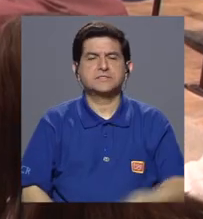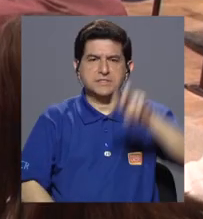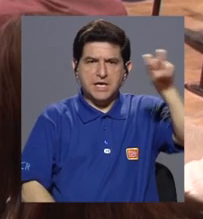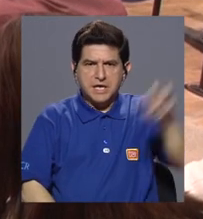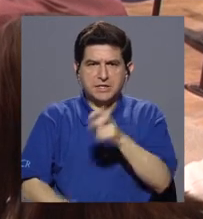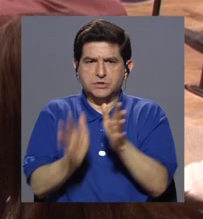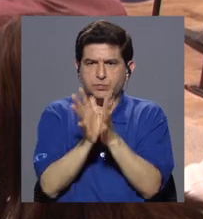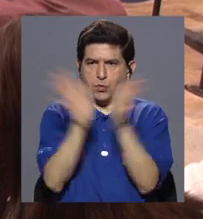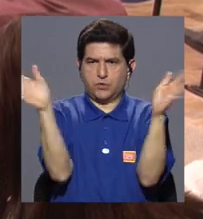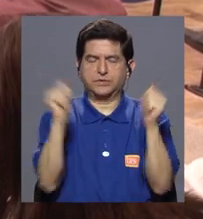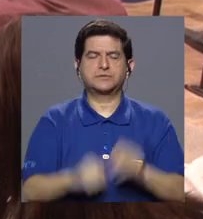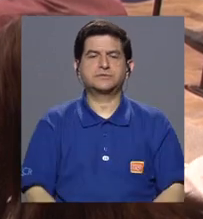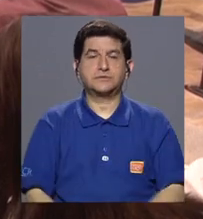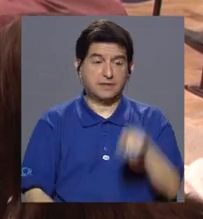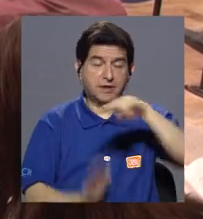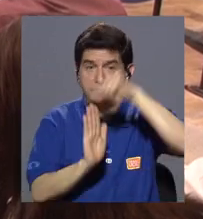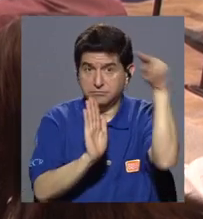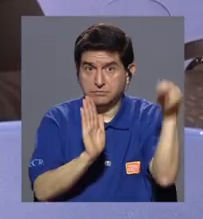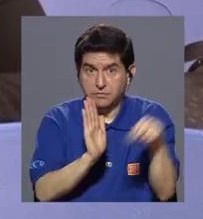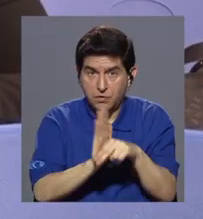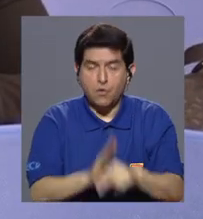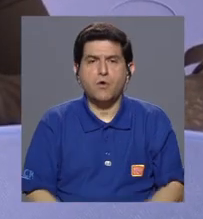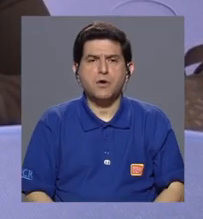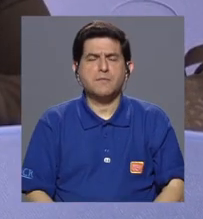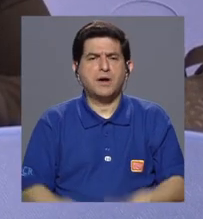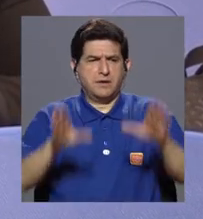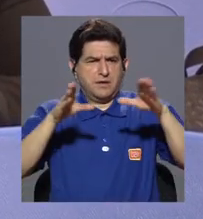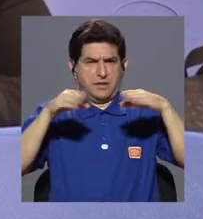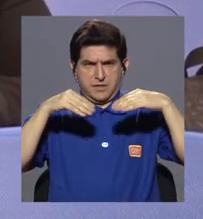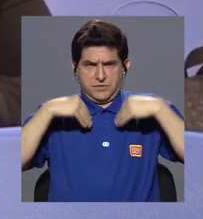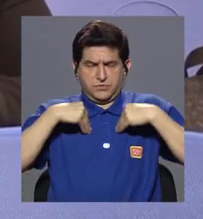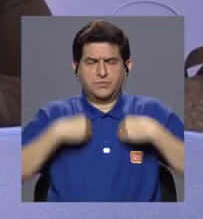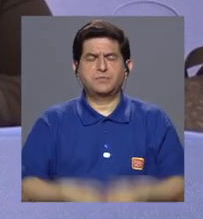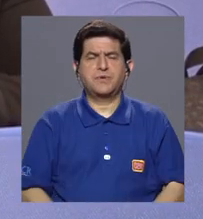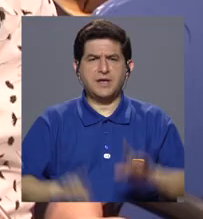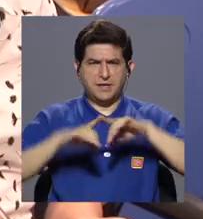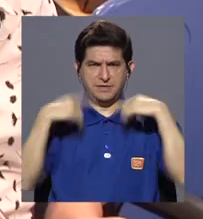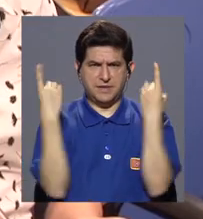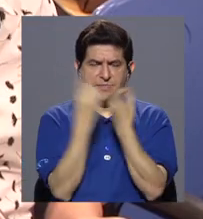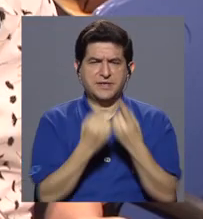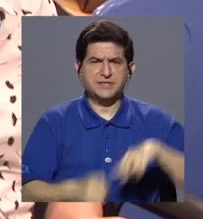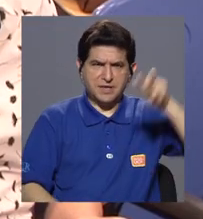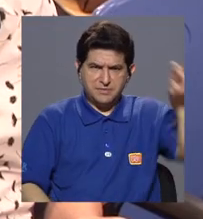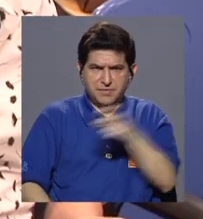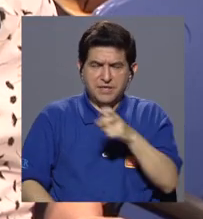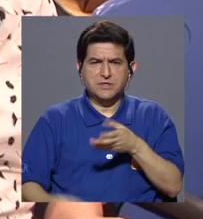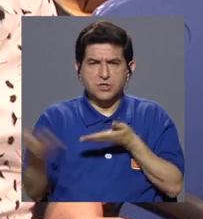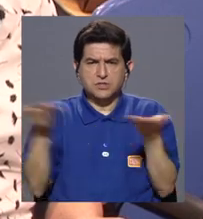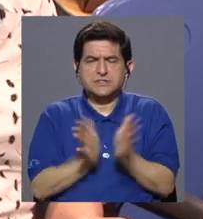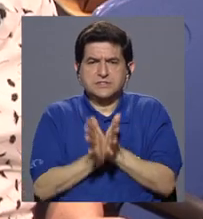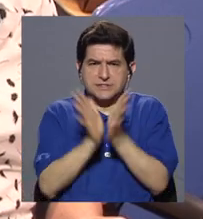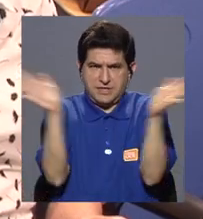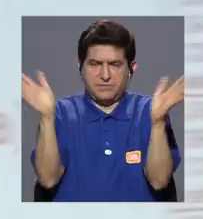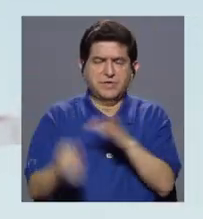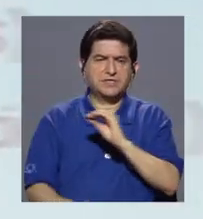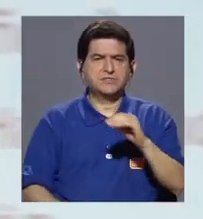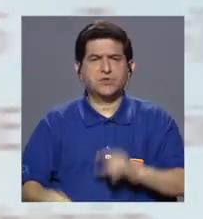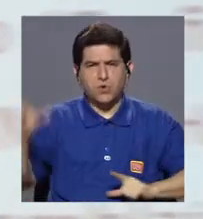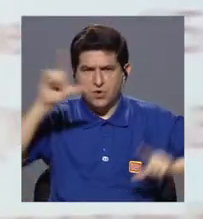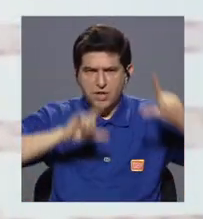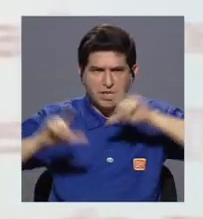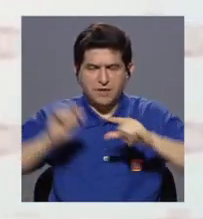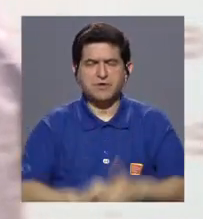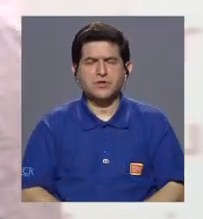y transporte público. Esta normativa ha sido adoptada por parte de la Sección de Transportes de Servicios Generales y